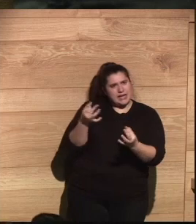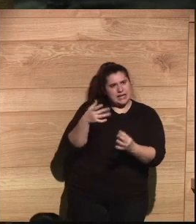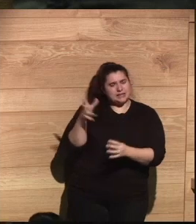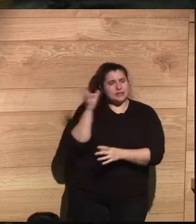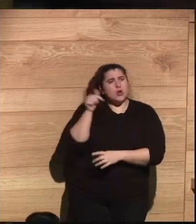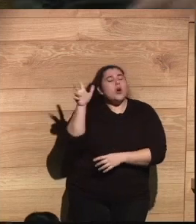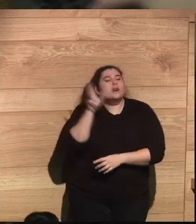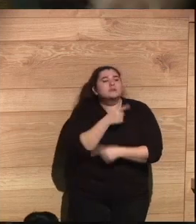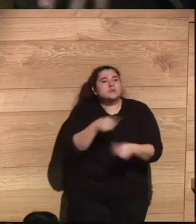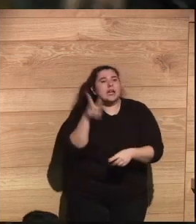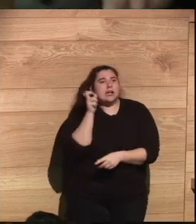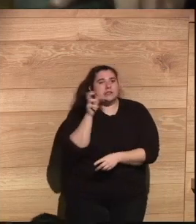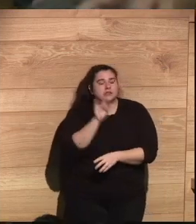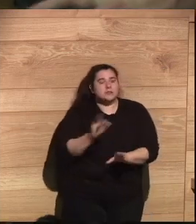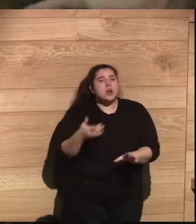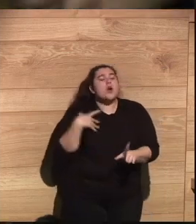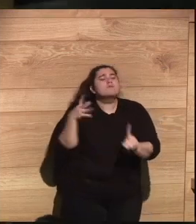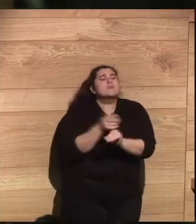contestarías?